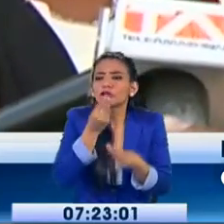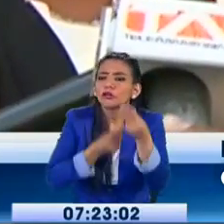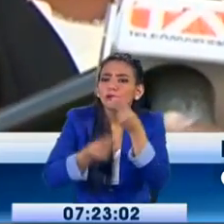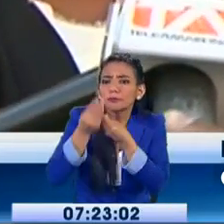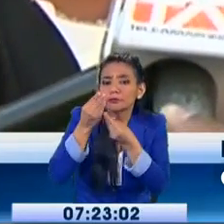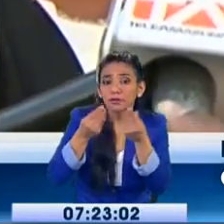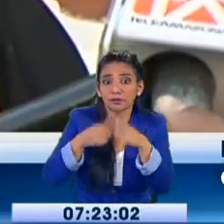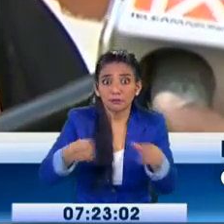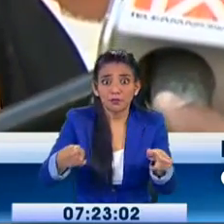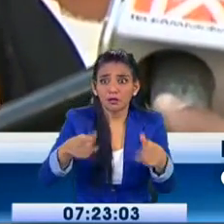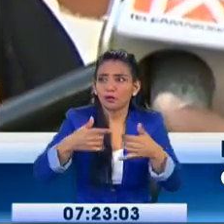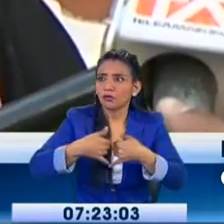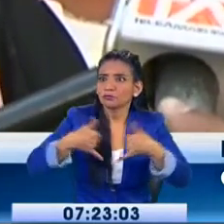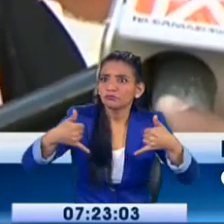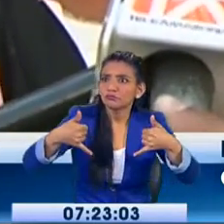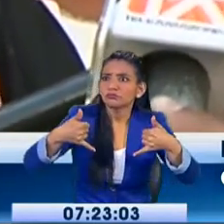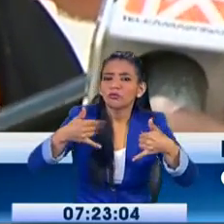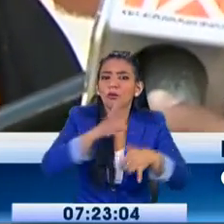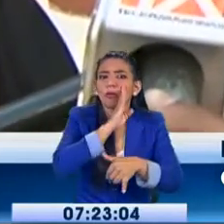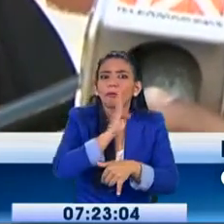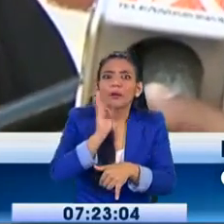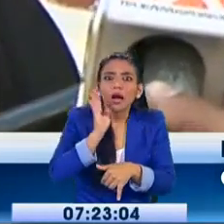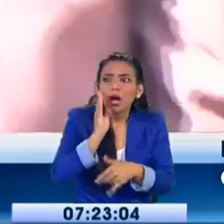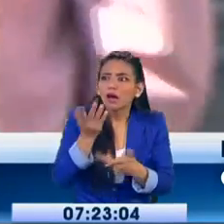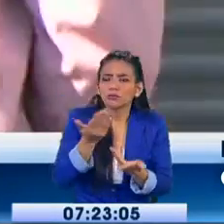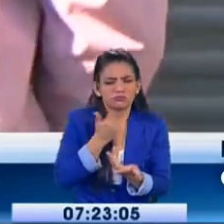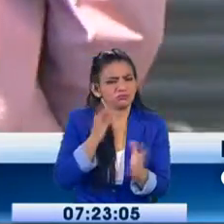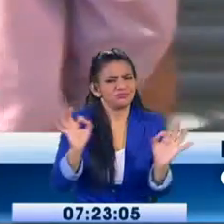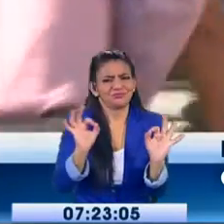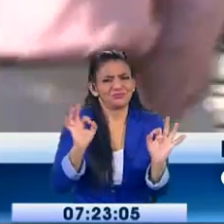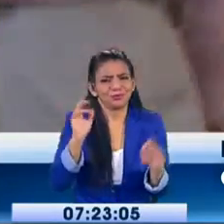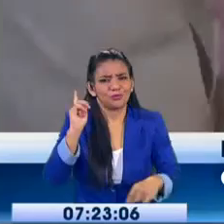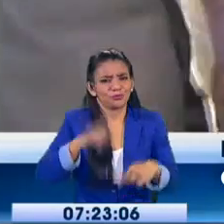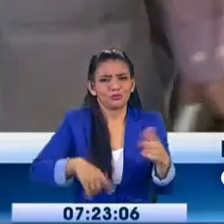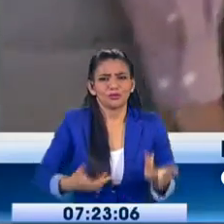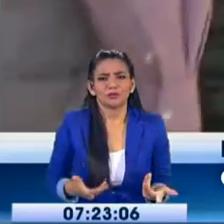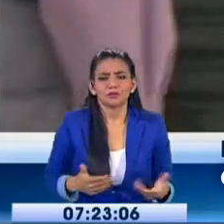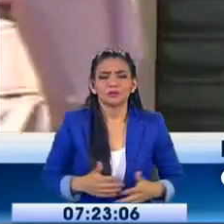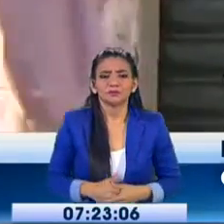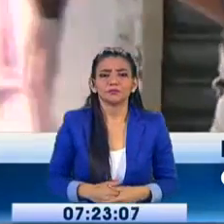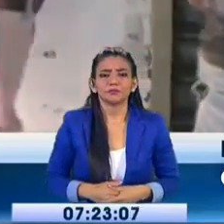pero no para convertirla en otro bar más del sector.